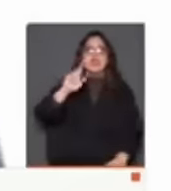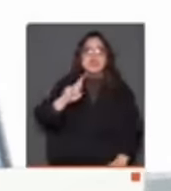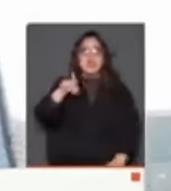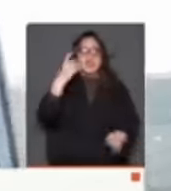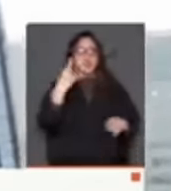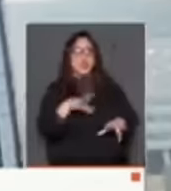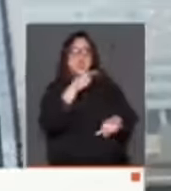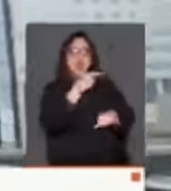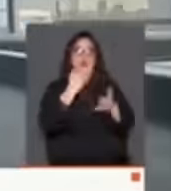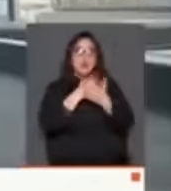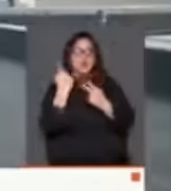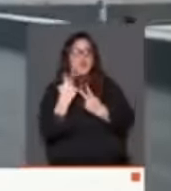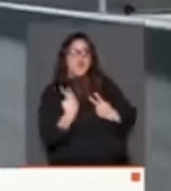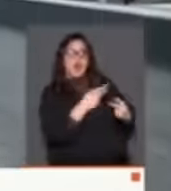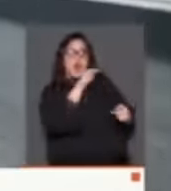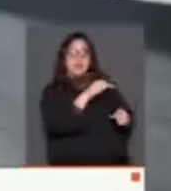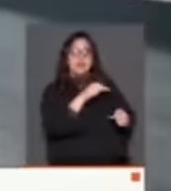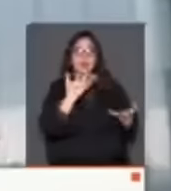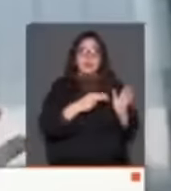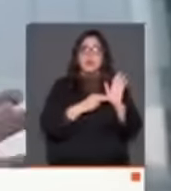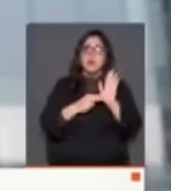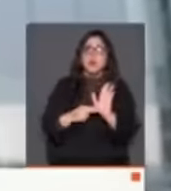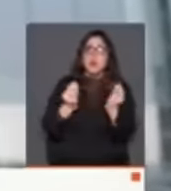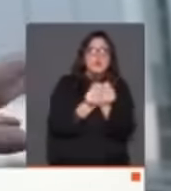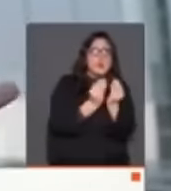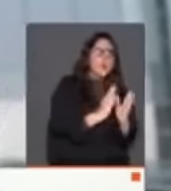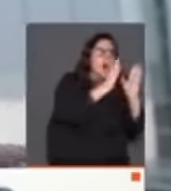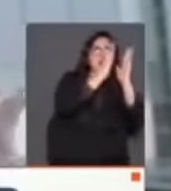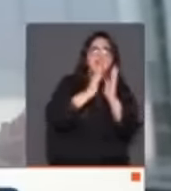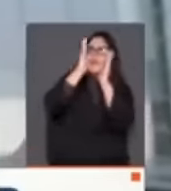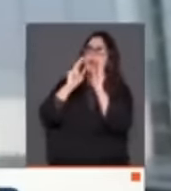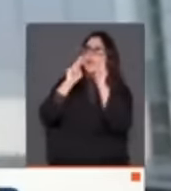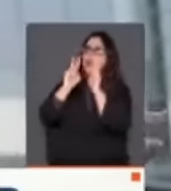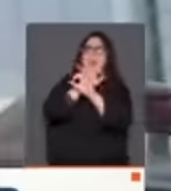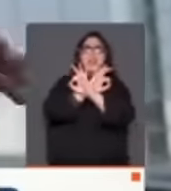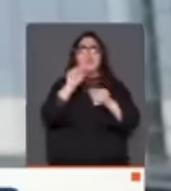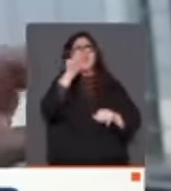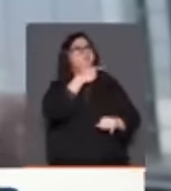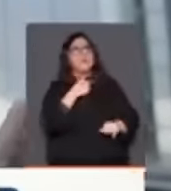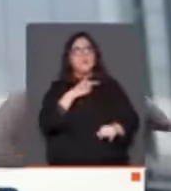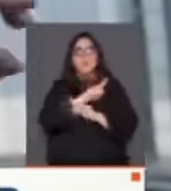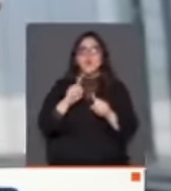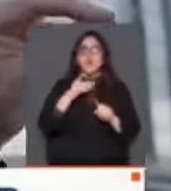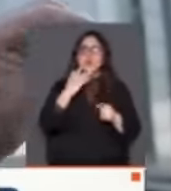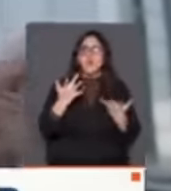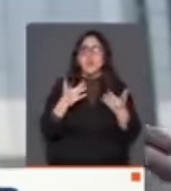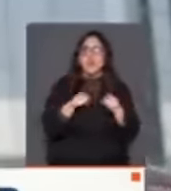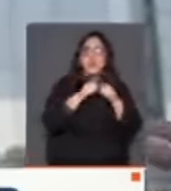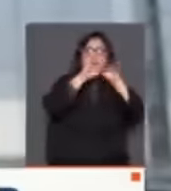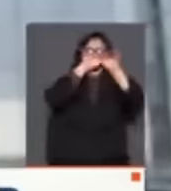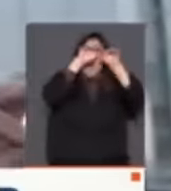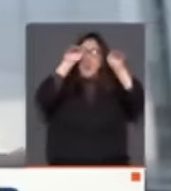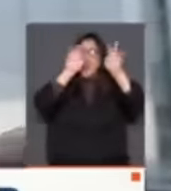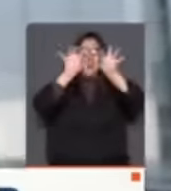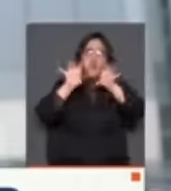César Pelli cuando fuimos para allá, porque le mostró muchas torres. Me dijo, ninguna de estas me gusta, le dijo, porque está llena de cornisas y cositas que no